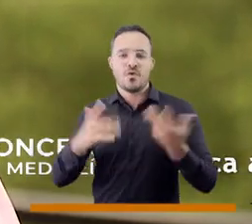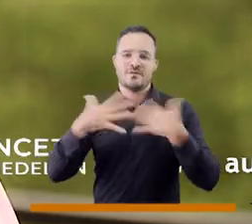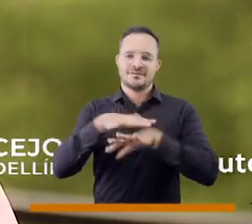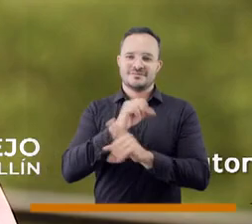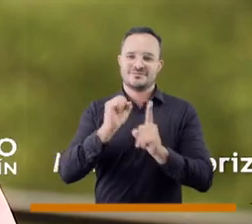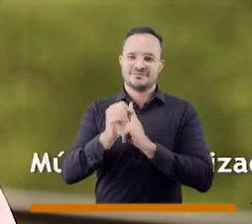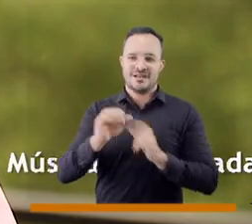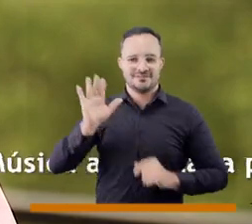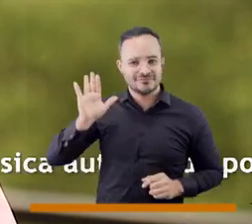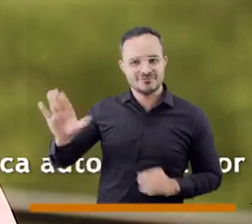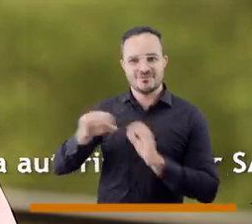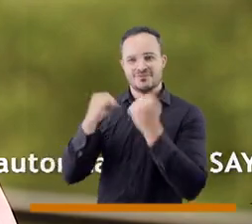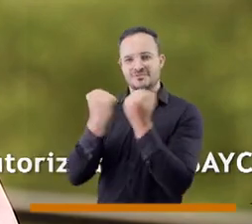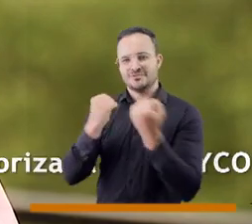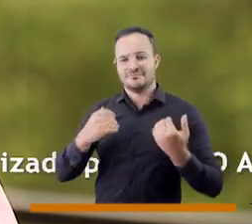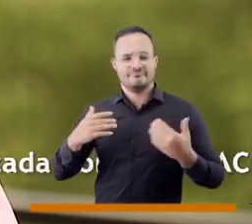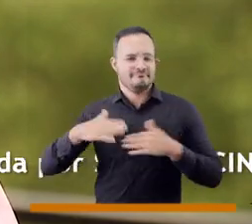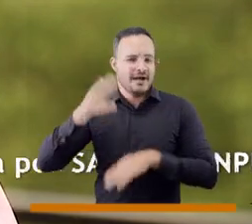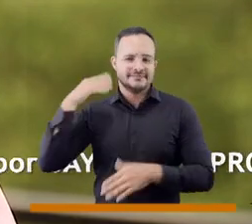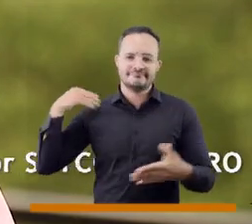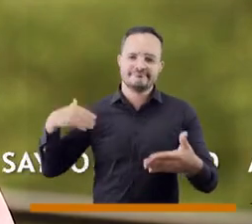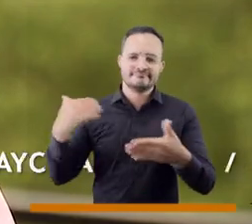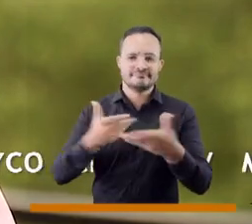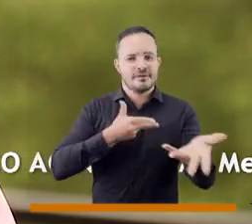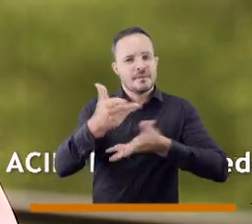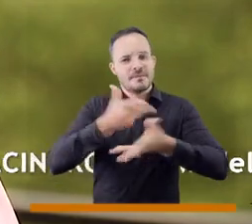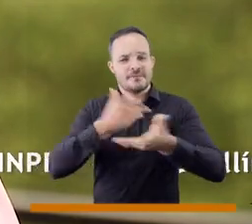las redes sociales del Consejo, donde siempre